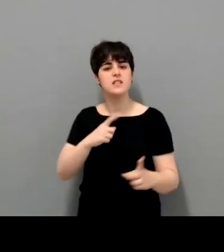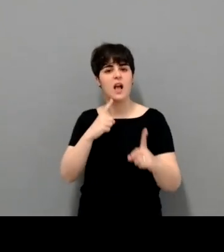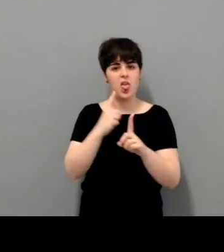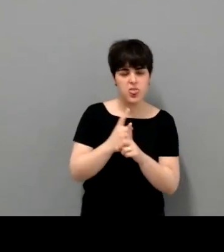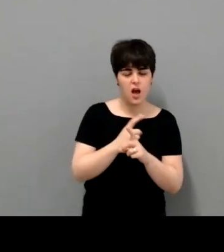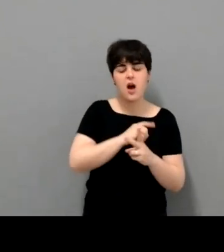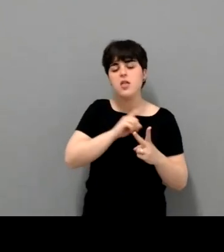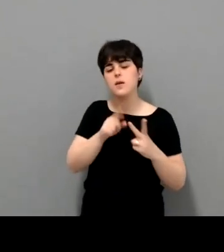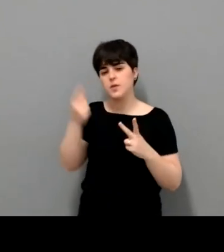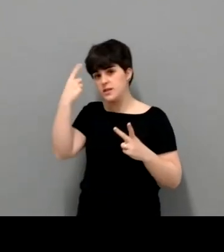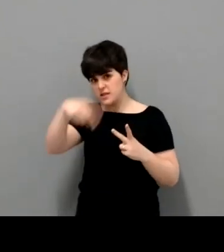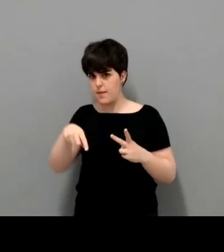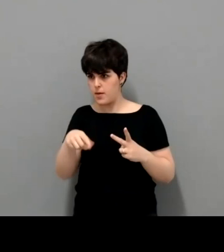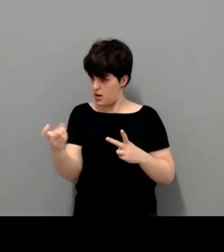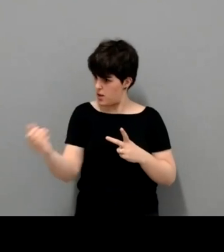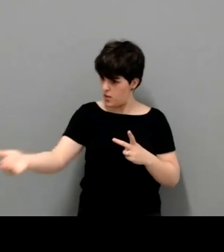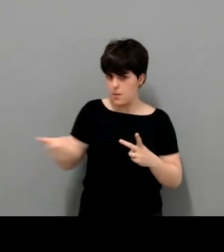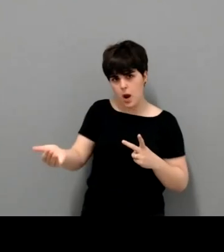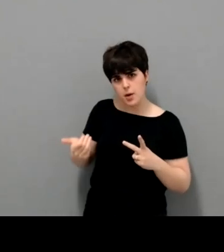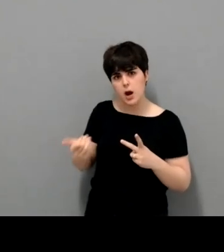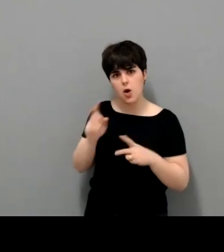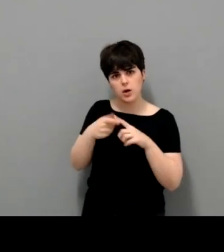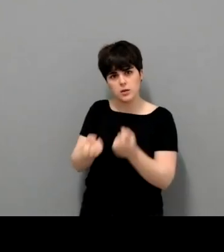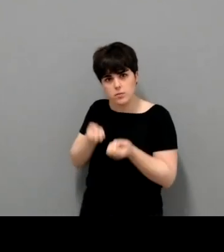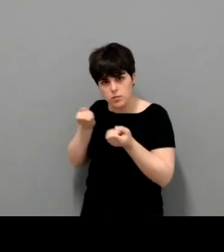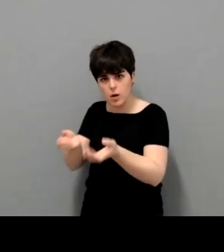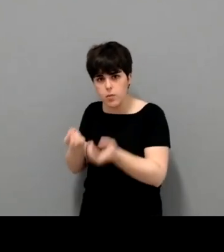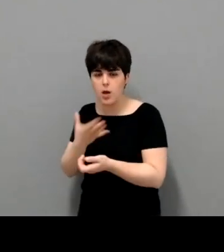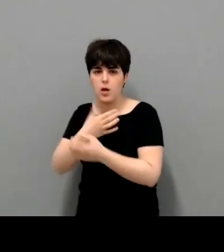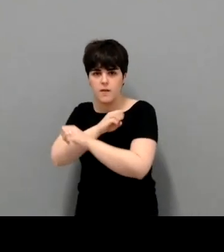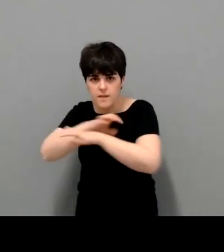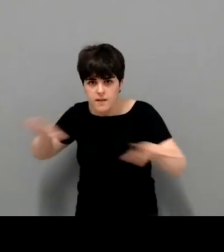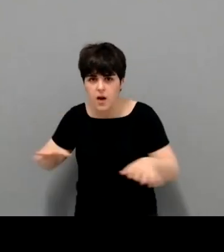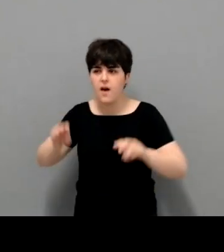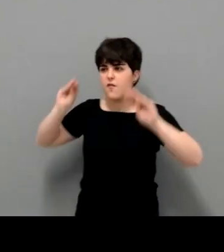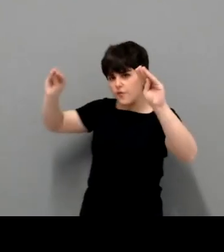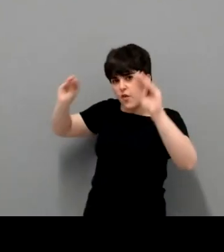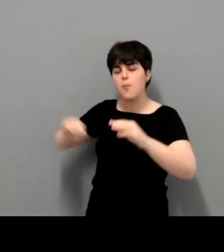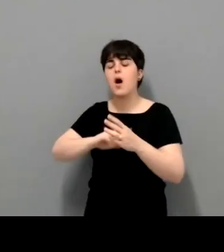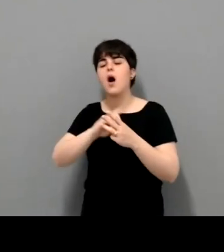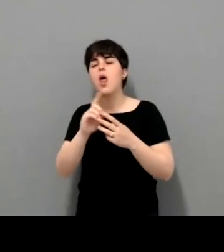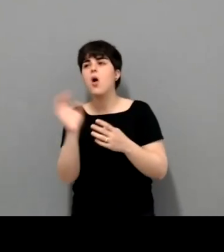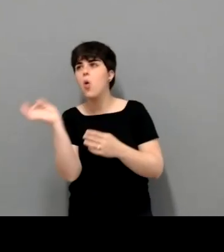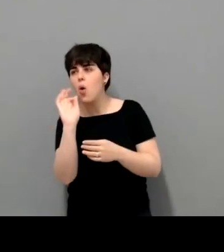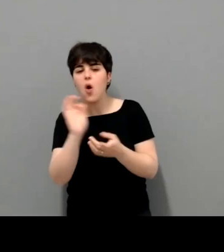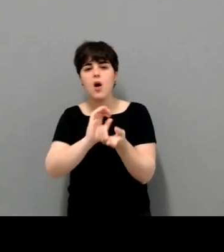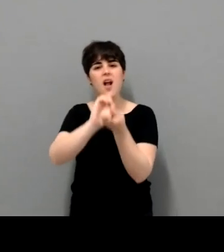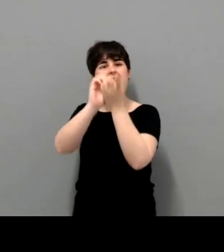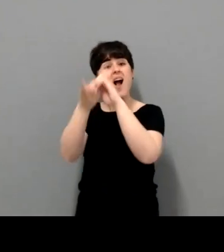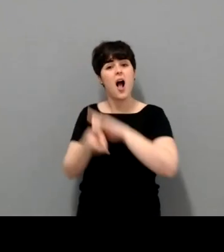que la necesitaba para poder transmitir, para poder formar, para poder cambiar